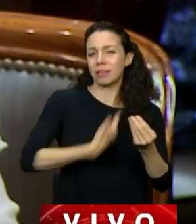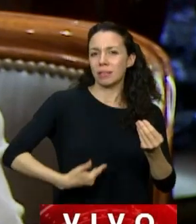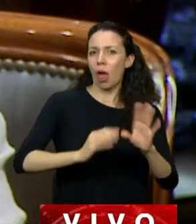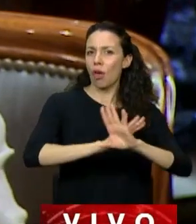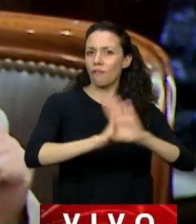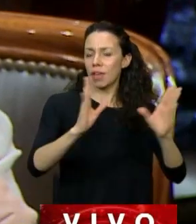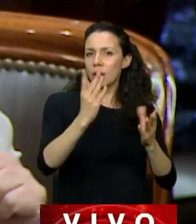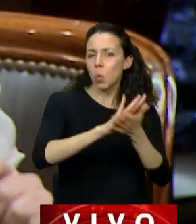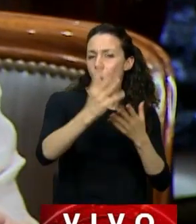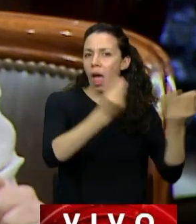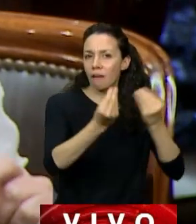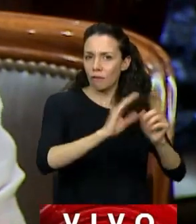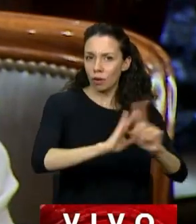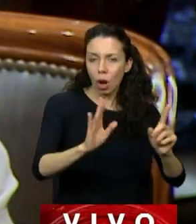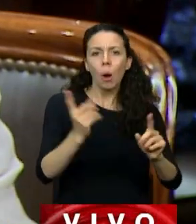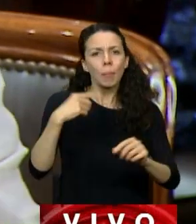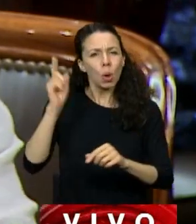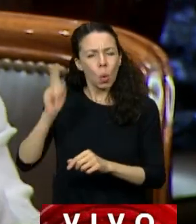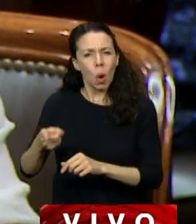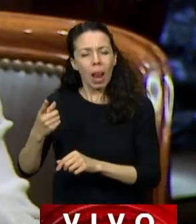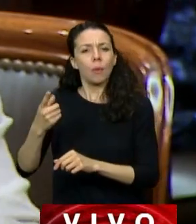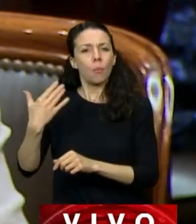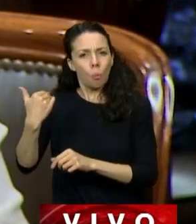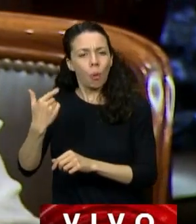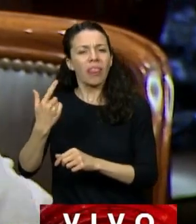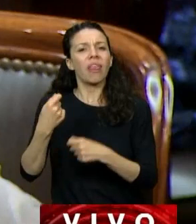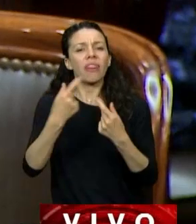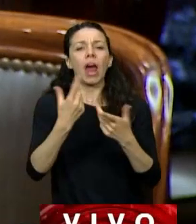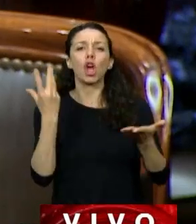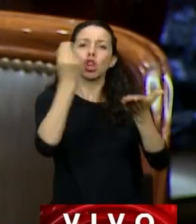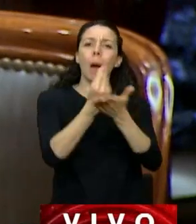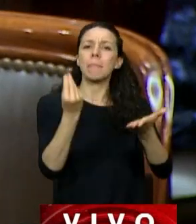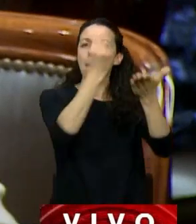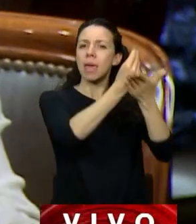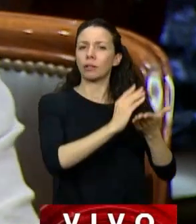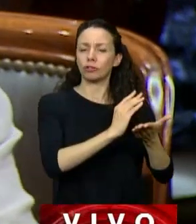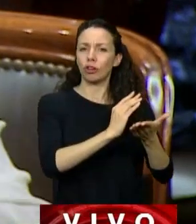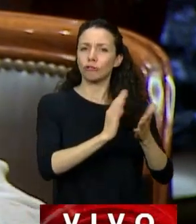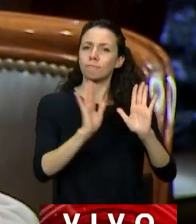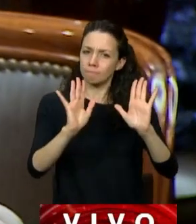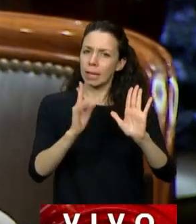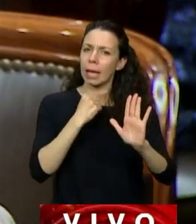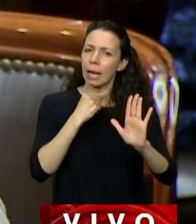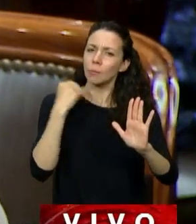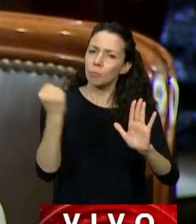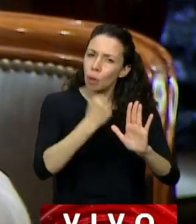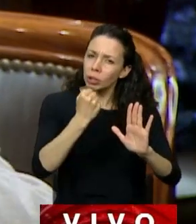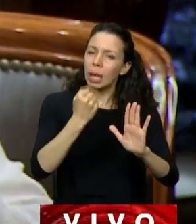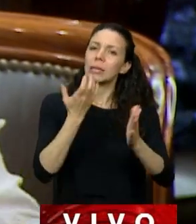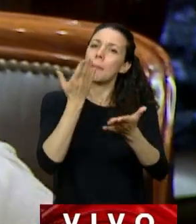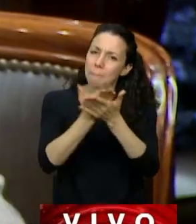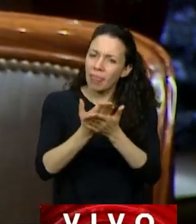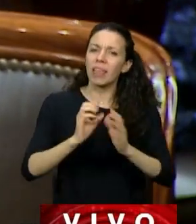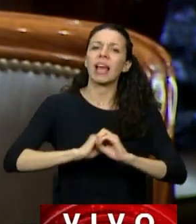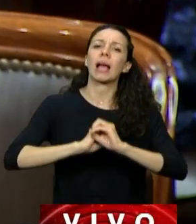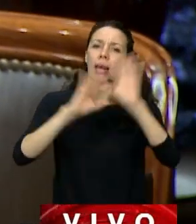faculta al jefe de gabinete a seguir realizando nombramientos. Nosotros queremos asegurarnos sobre la publicidad y sobre la transparencia de esa